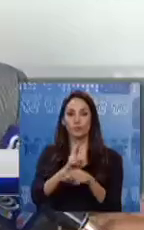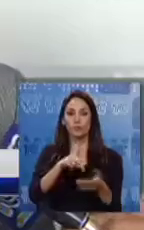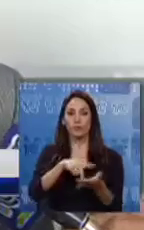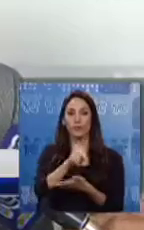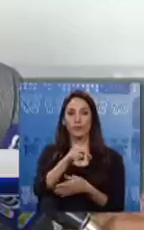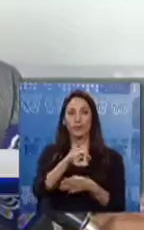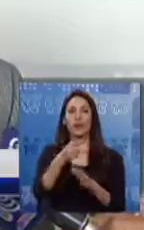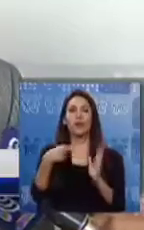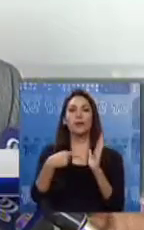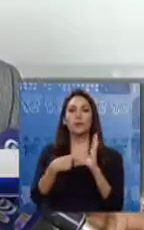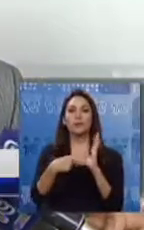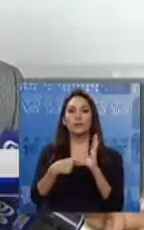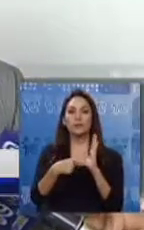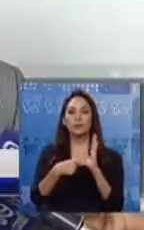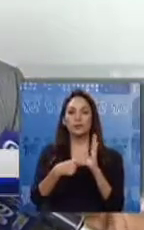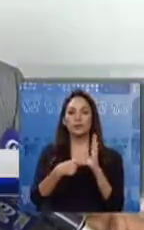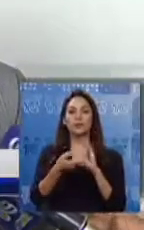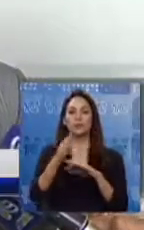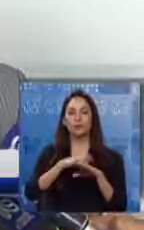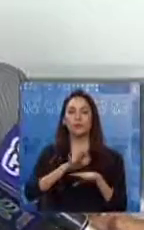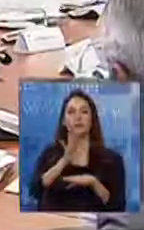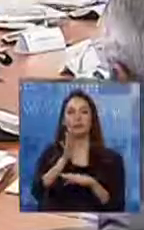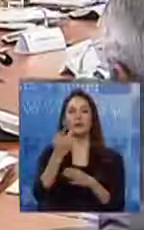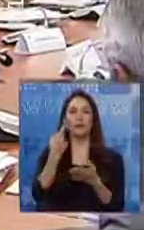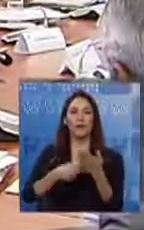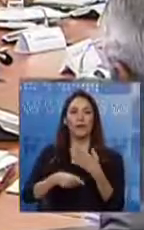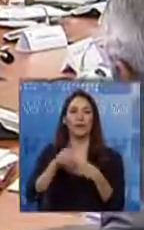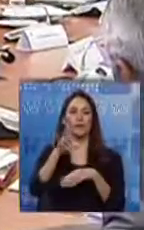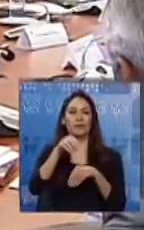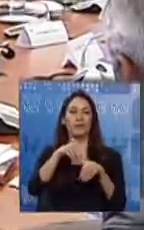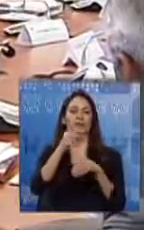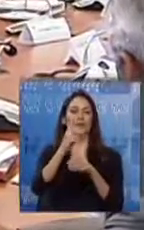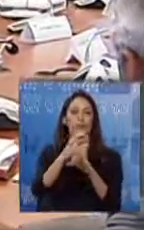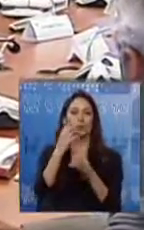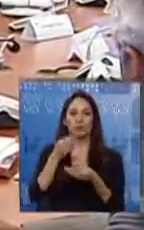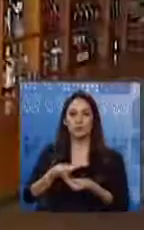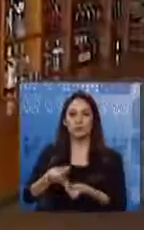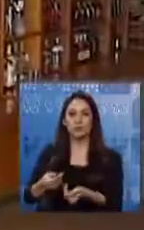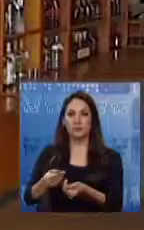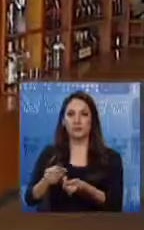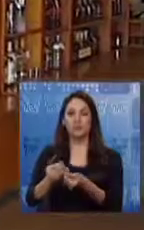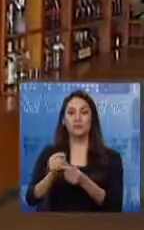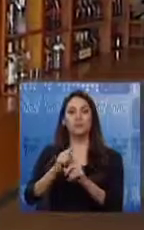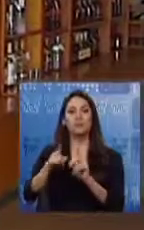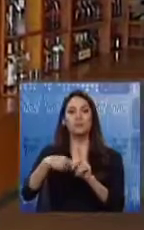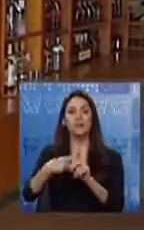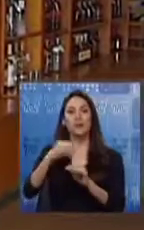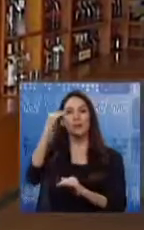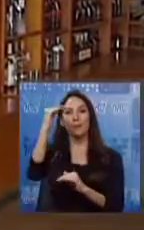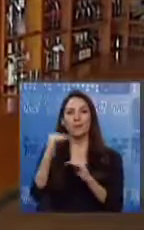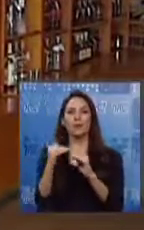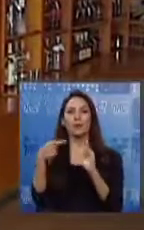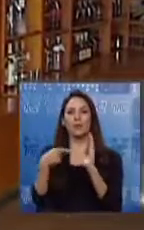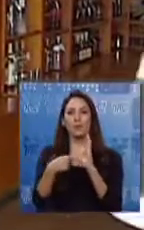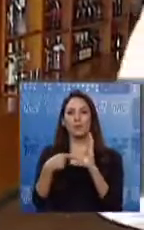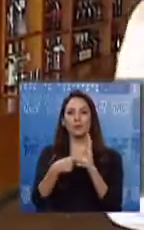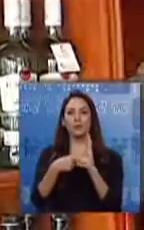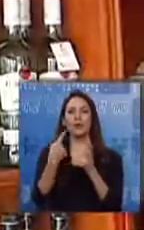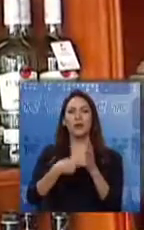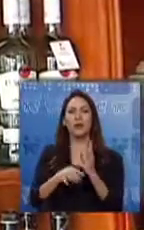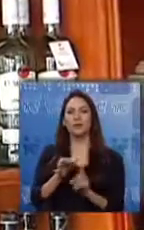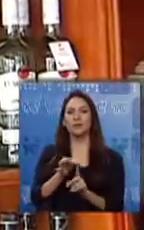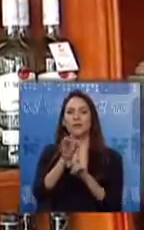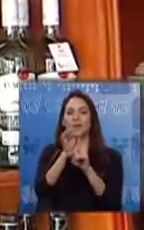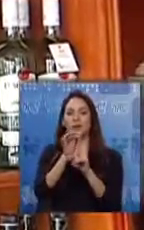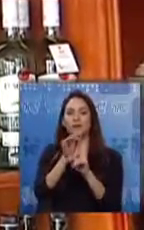anticipo del impuesto a la renta el valor de sus unidades de transporte. La propuesta incluye también una disposición que busca la reducción del impuesto a consumos especiales